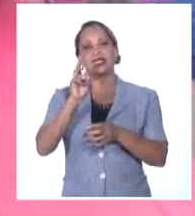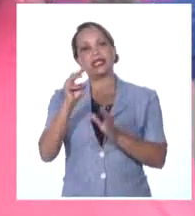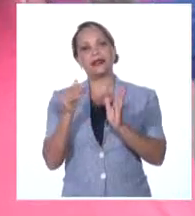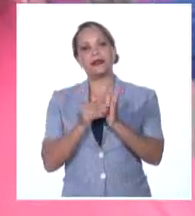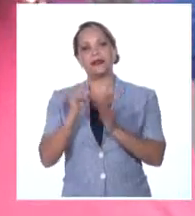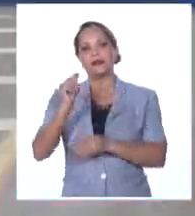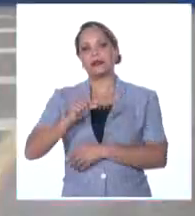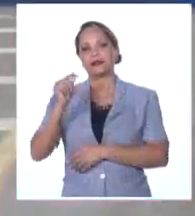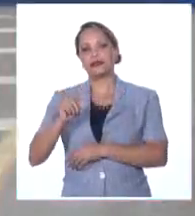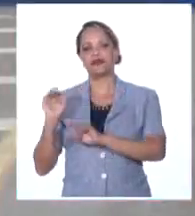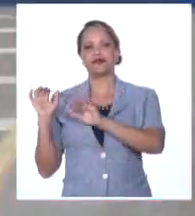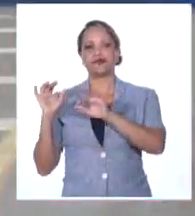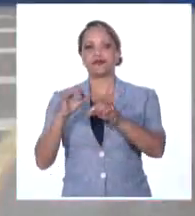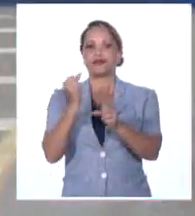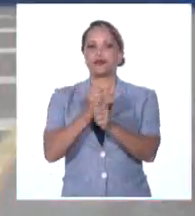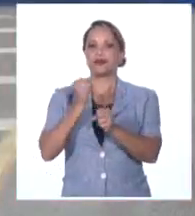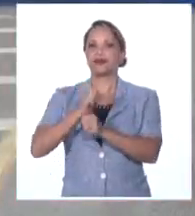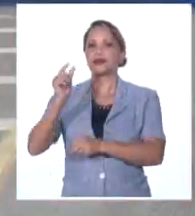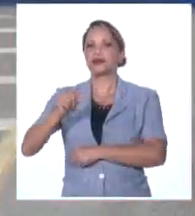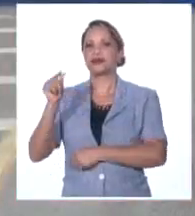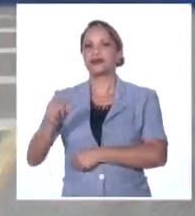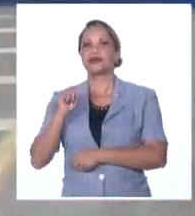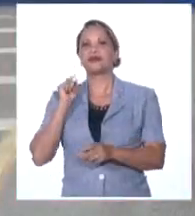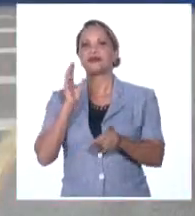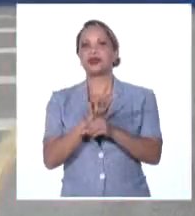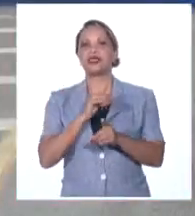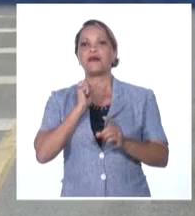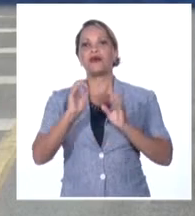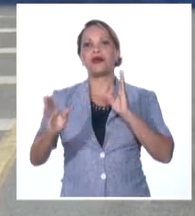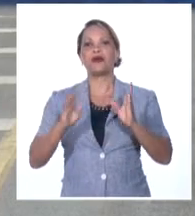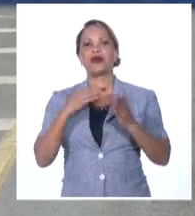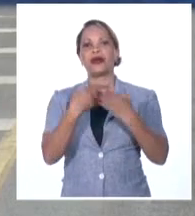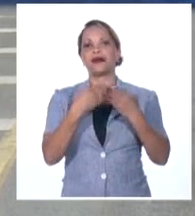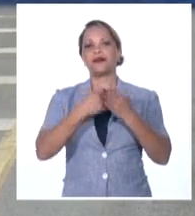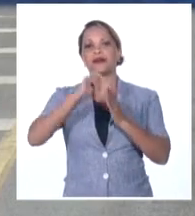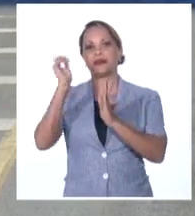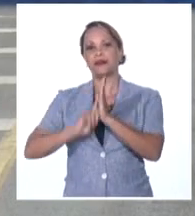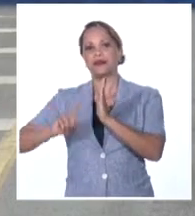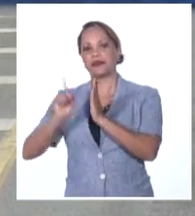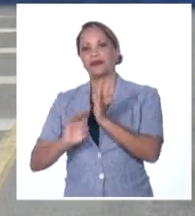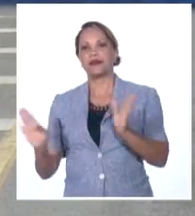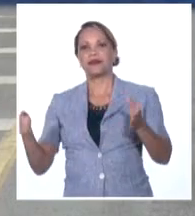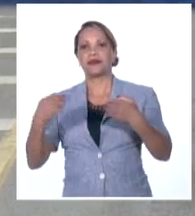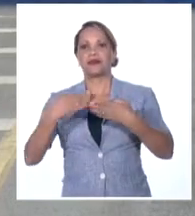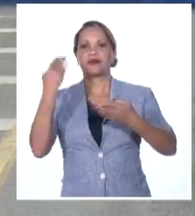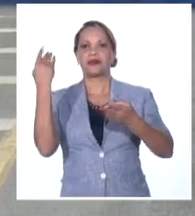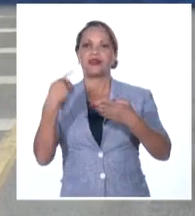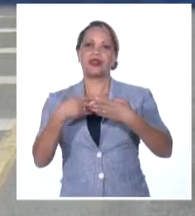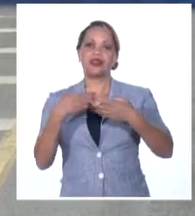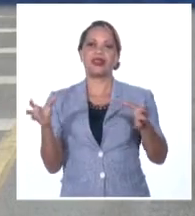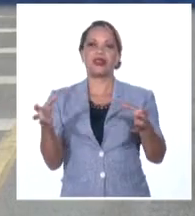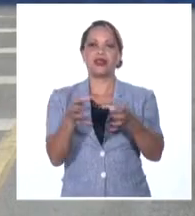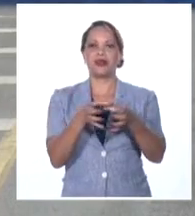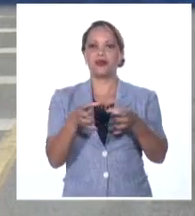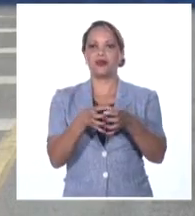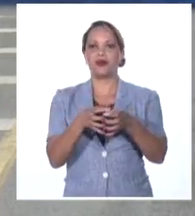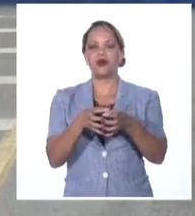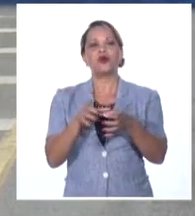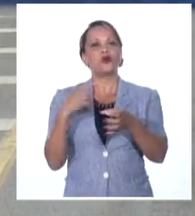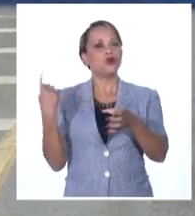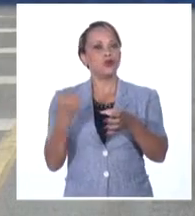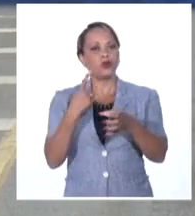de trabajadores nuestros. Iniciaremos con el bloque de la empresa eléctrica y cierre el bloque. No por demérito, sino